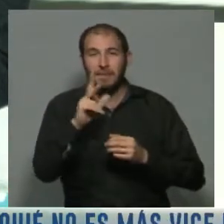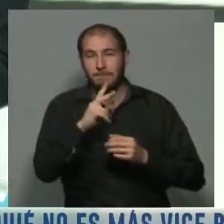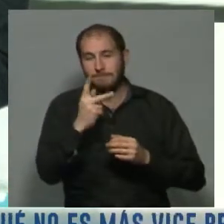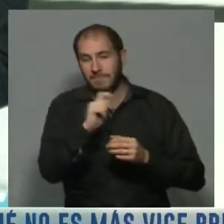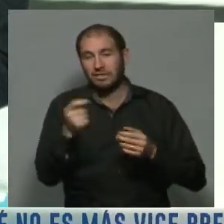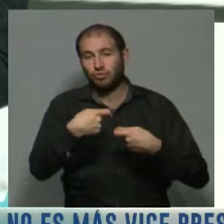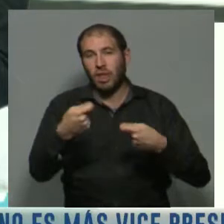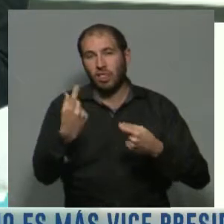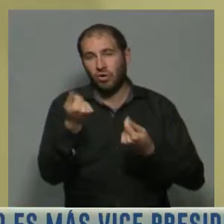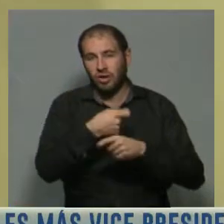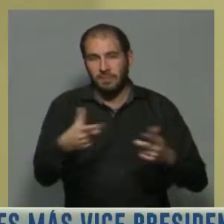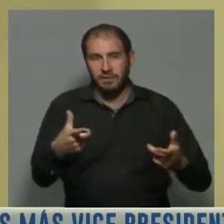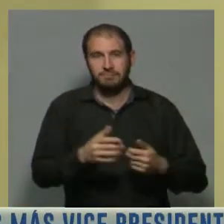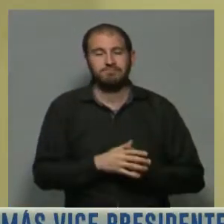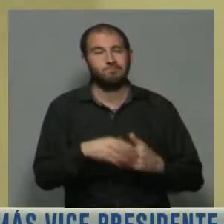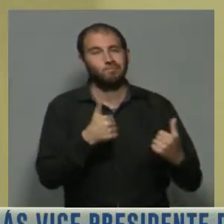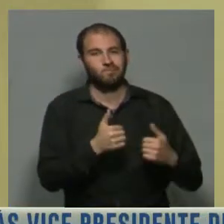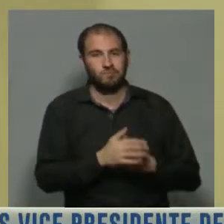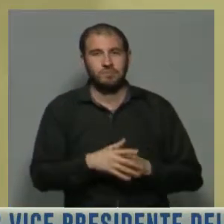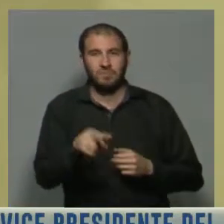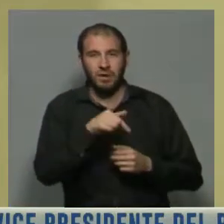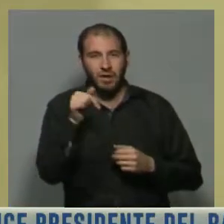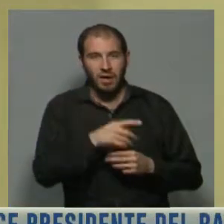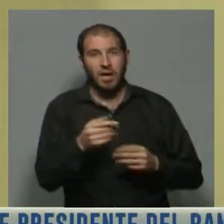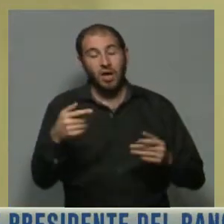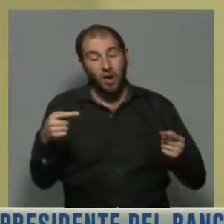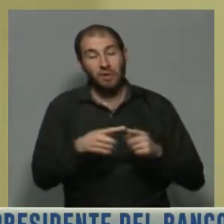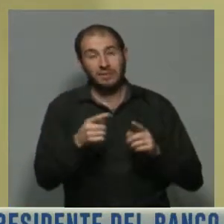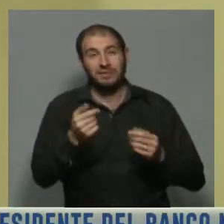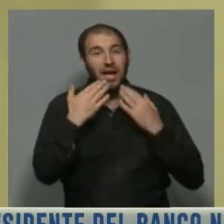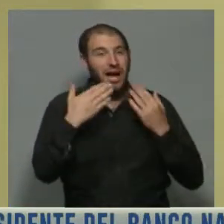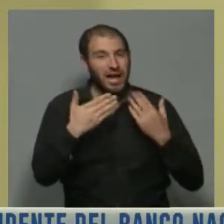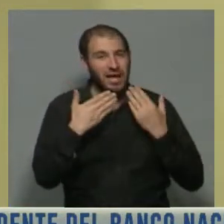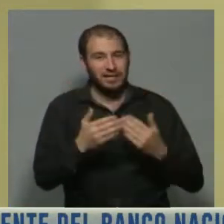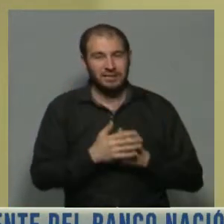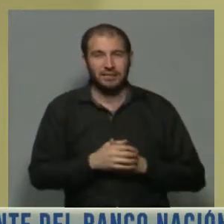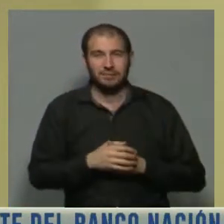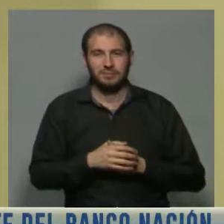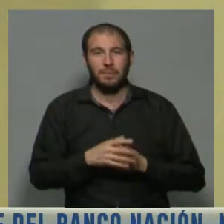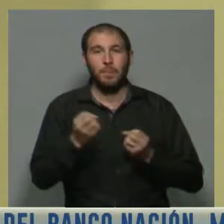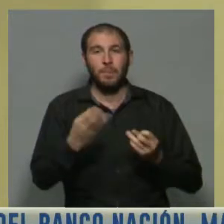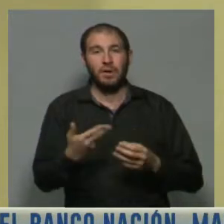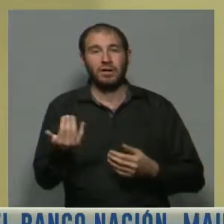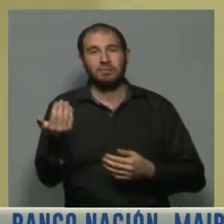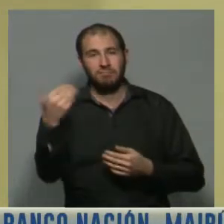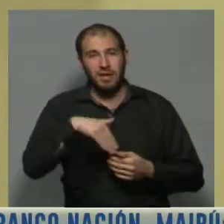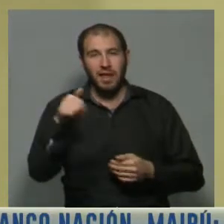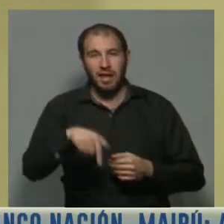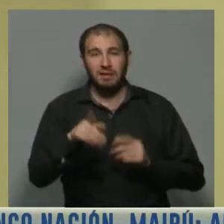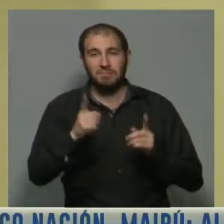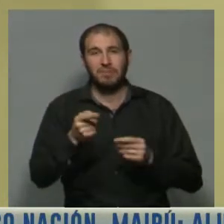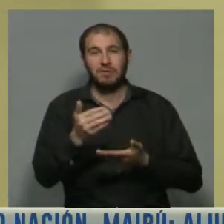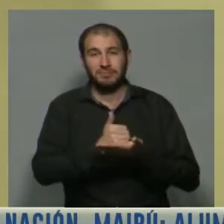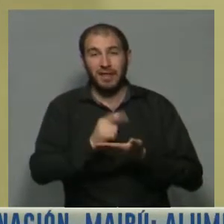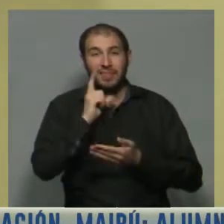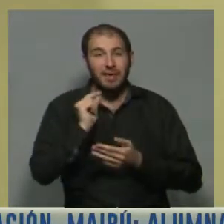el salario. Exacto, bien, es lo que estamos intentando. Muchísimas gracias, José, por acercarte aquí. Como siempre, te